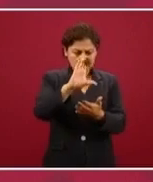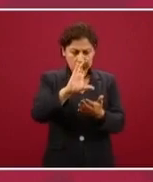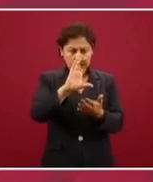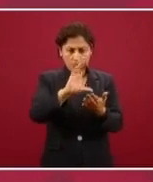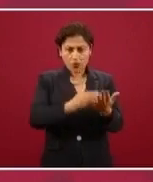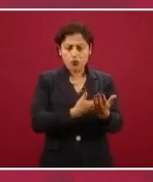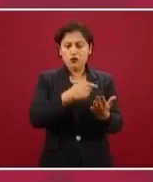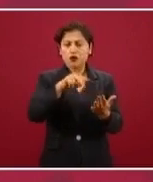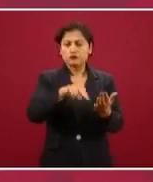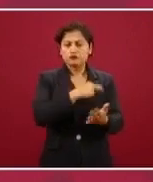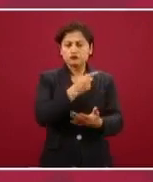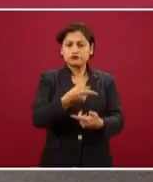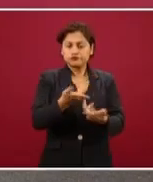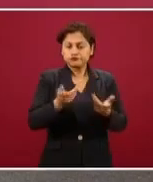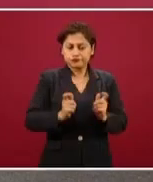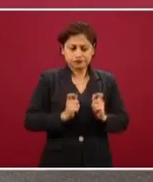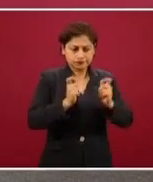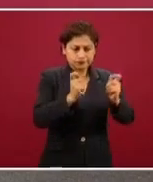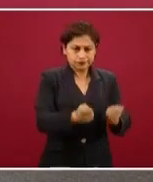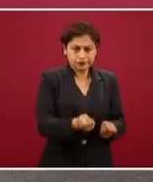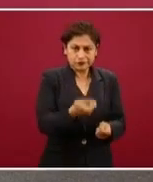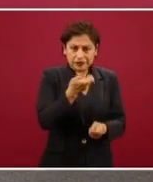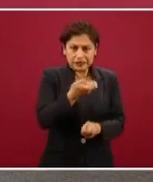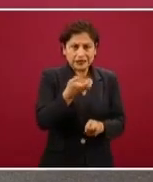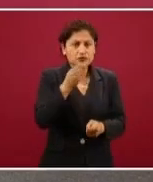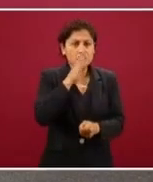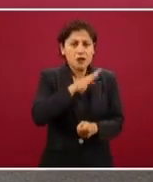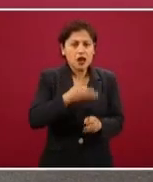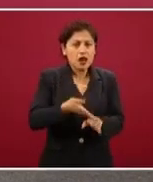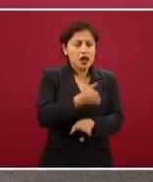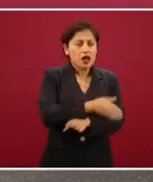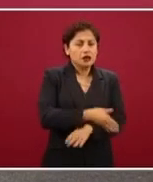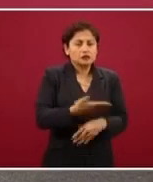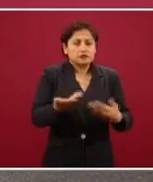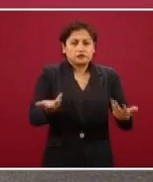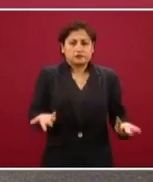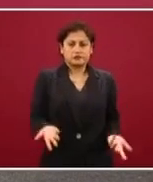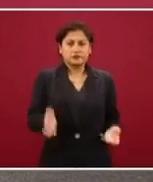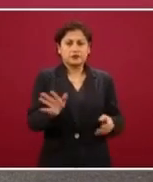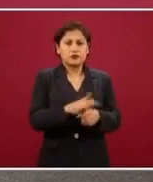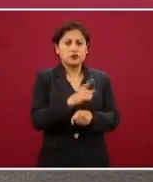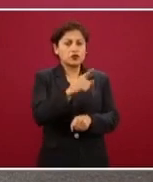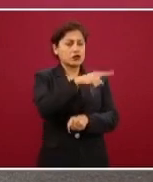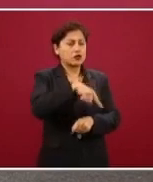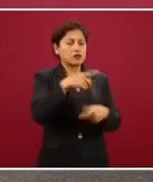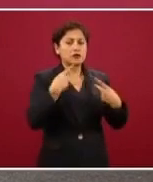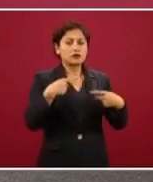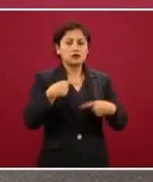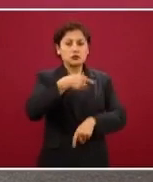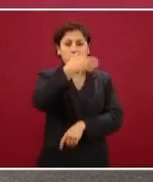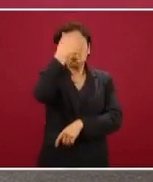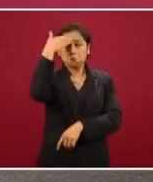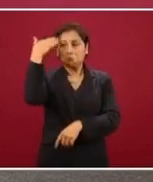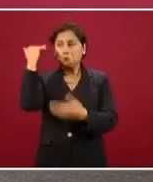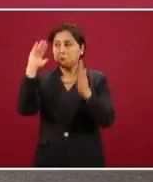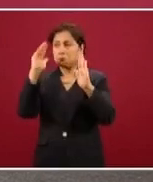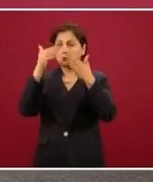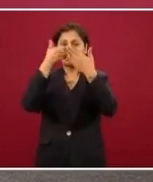Cuando, sin tomar en cuenta a la gente, dieron los permisos.